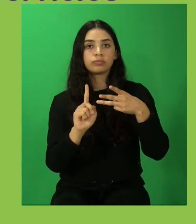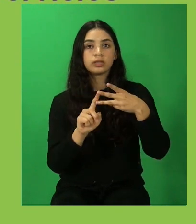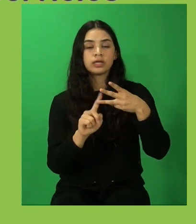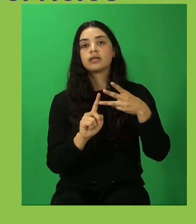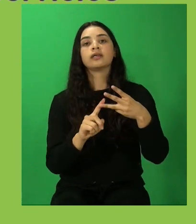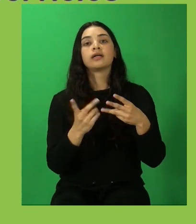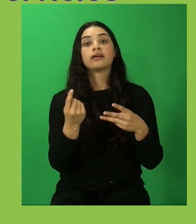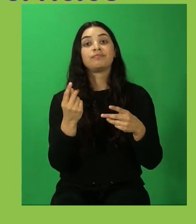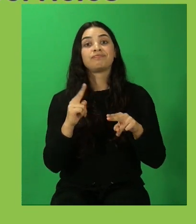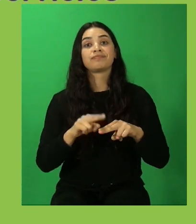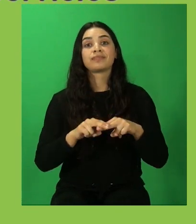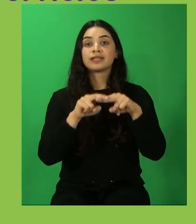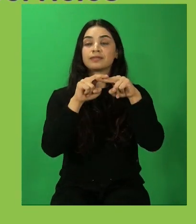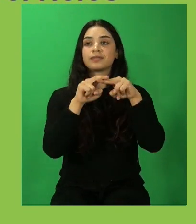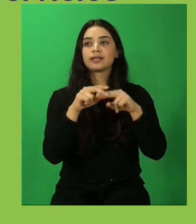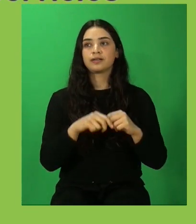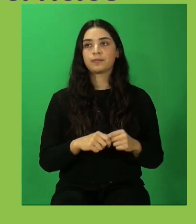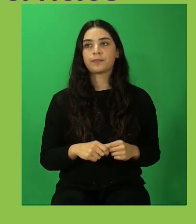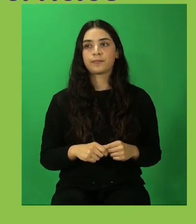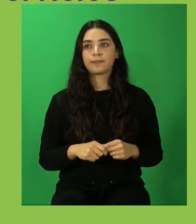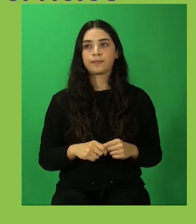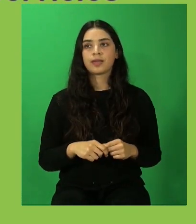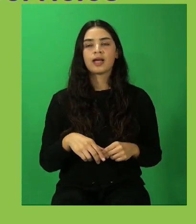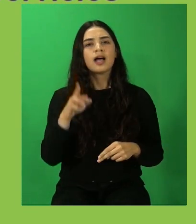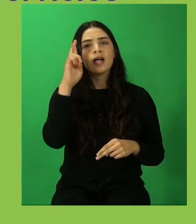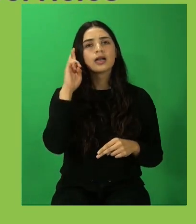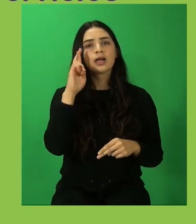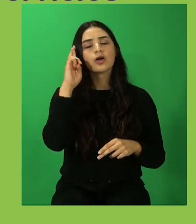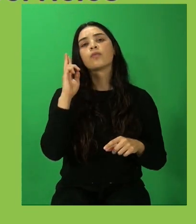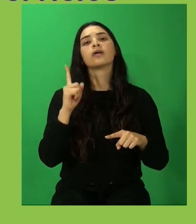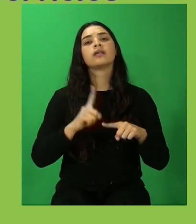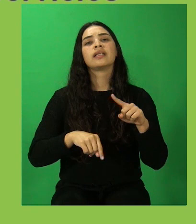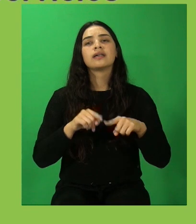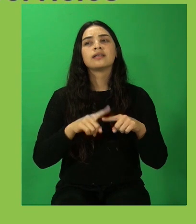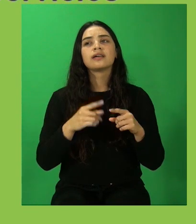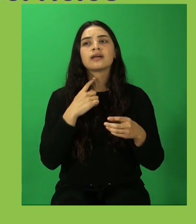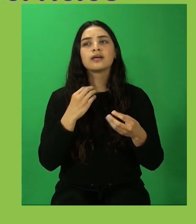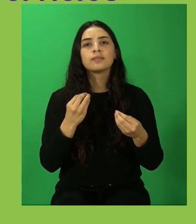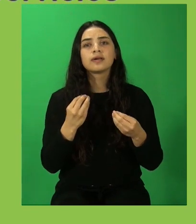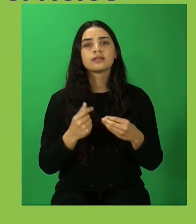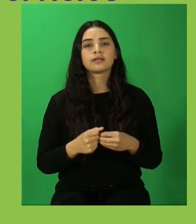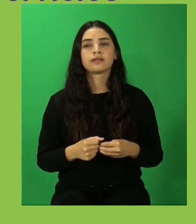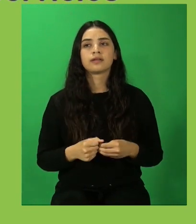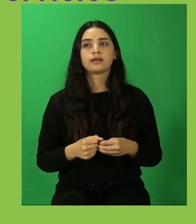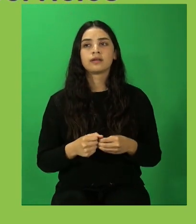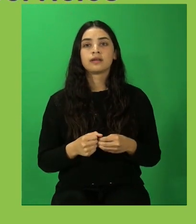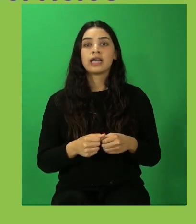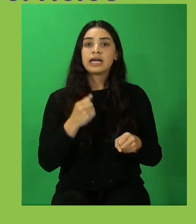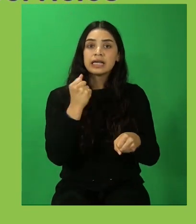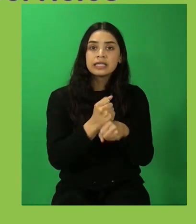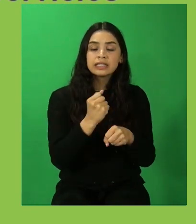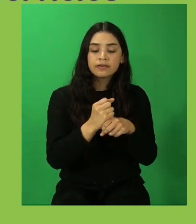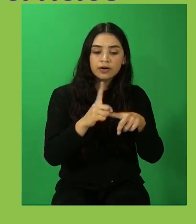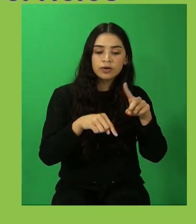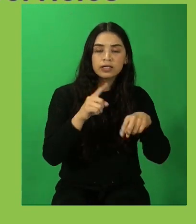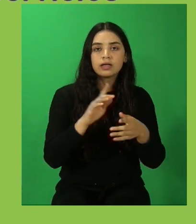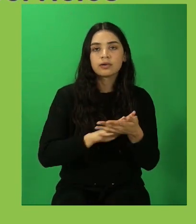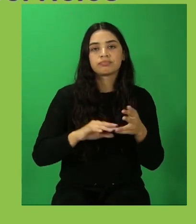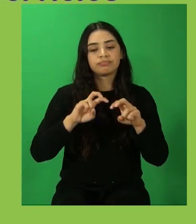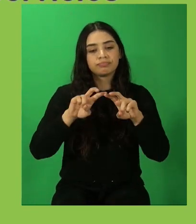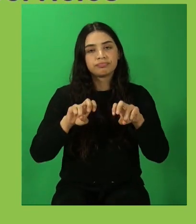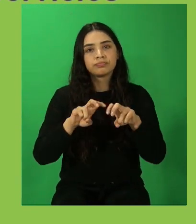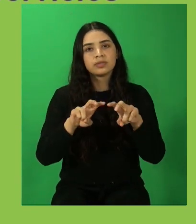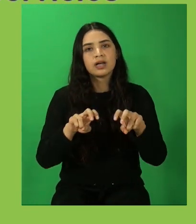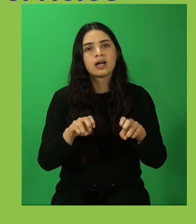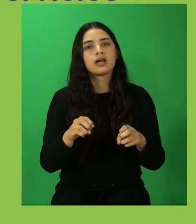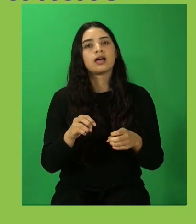bienes y servicios. La tierra, tienen que recordar que son los recursos naturales. ¿Ya? Los